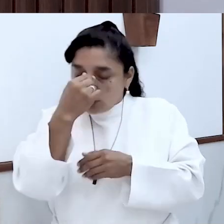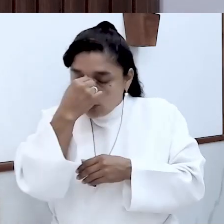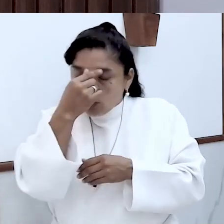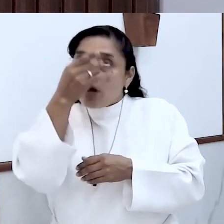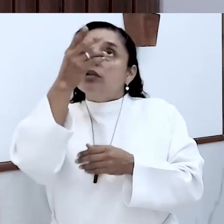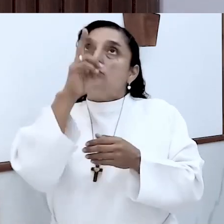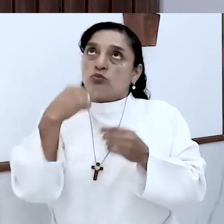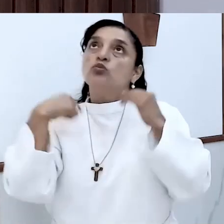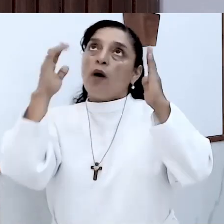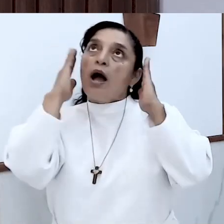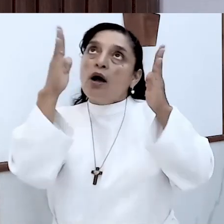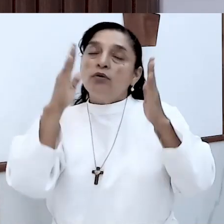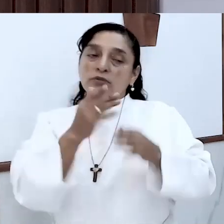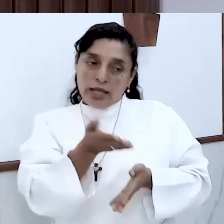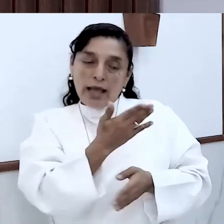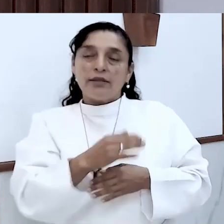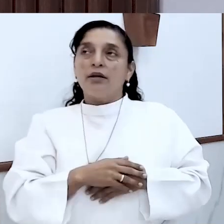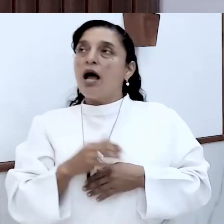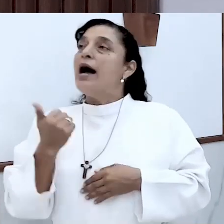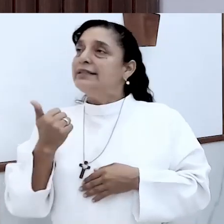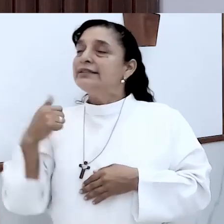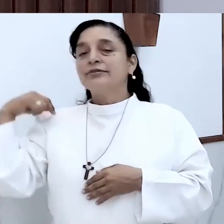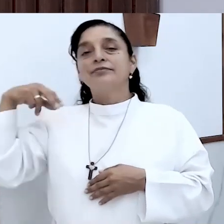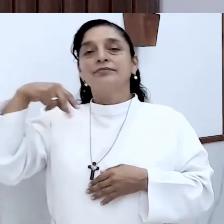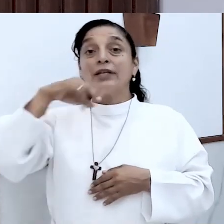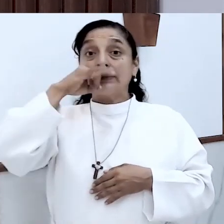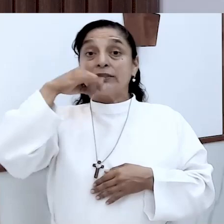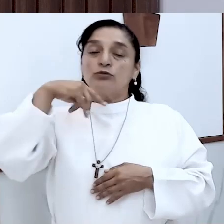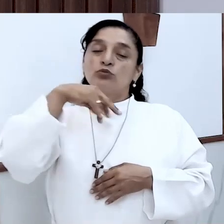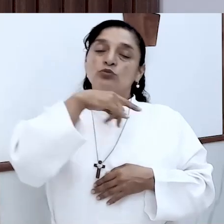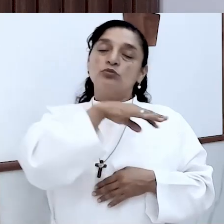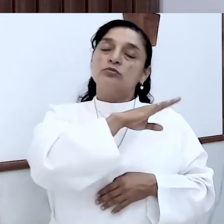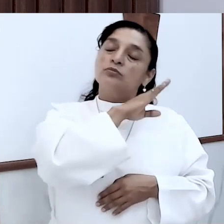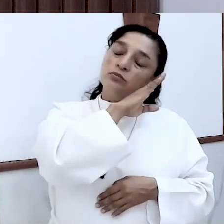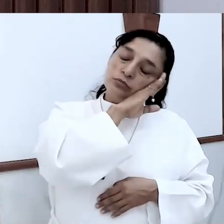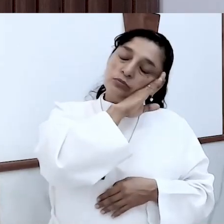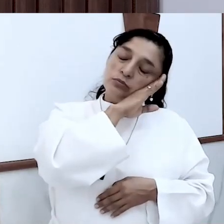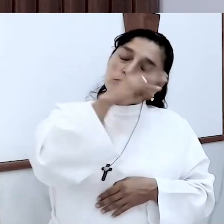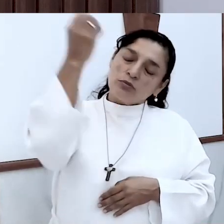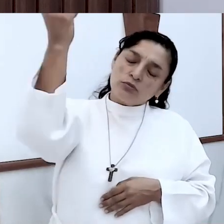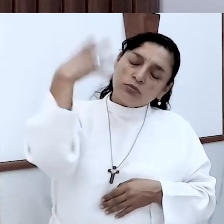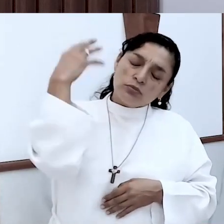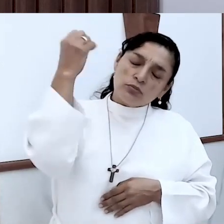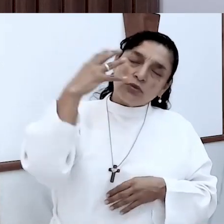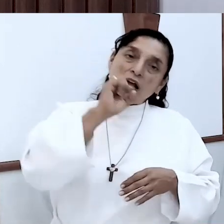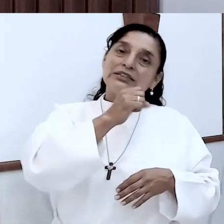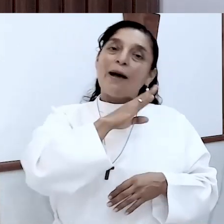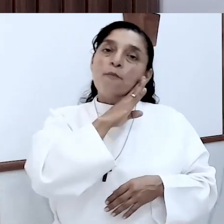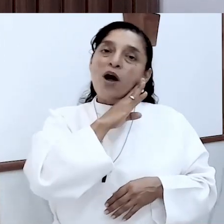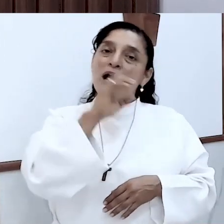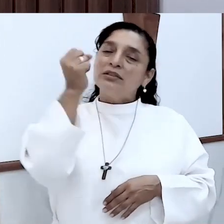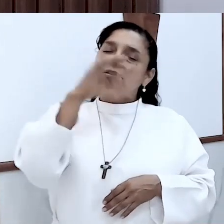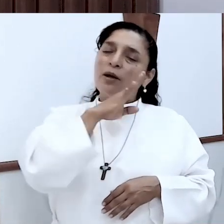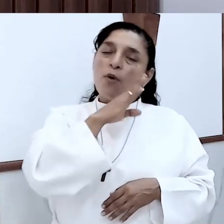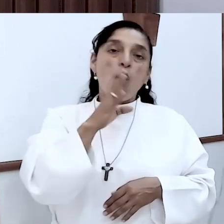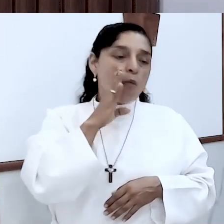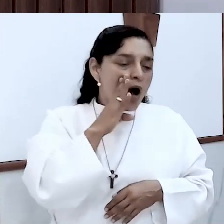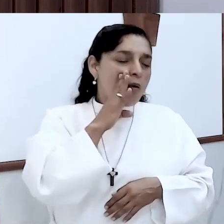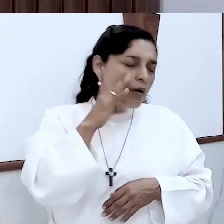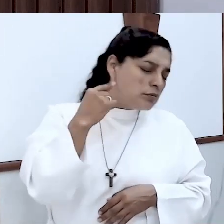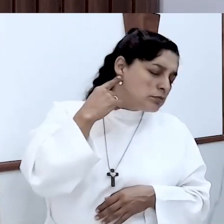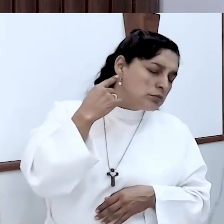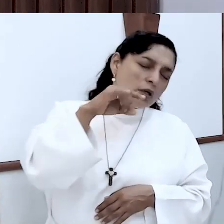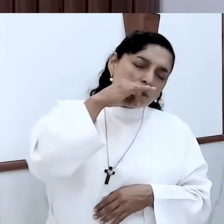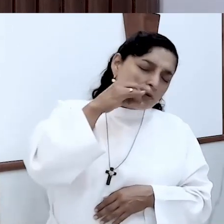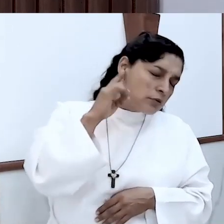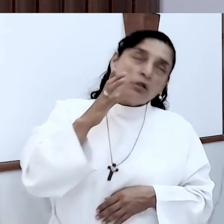acostar. De nuevo, el Señor se presentó y lo llamó como antes. Samuel, Samuel.